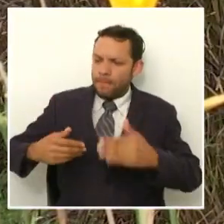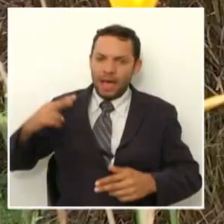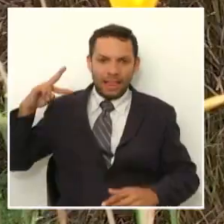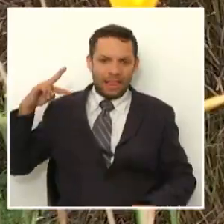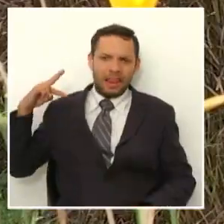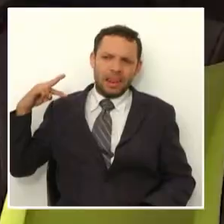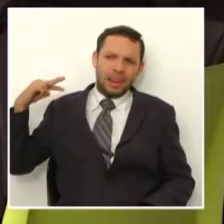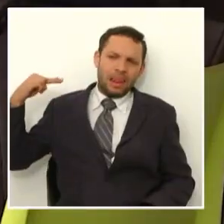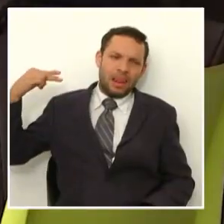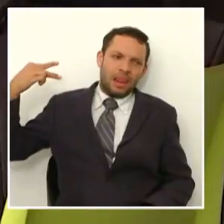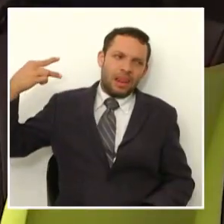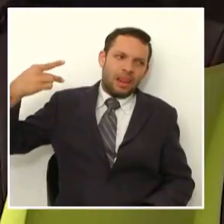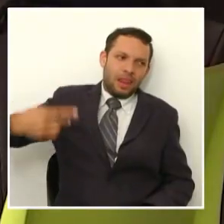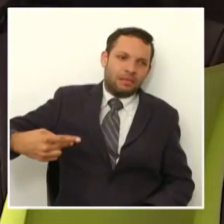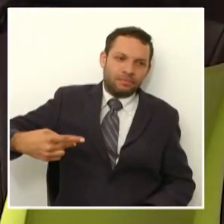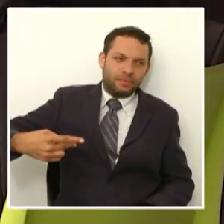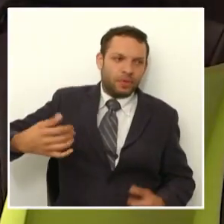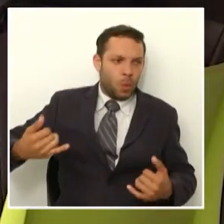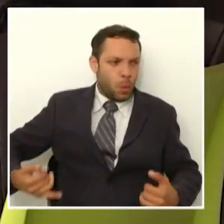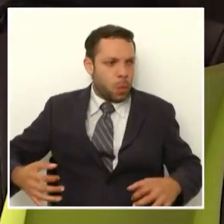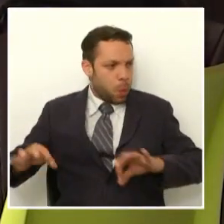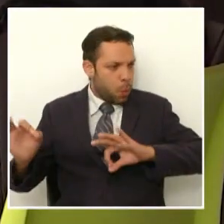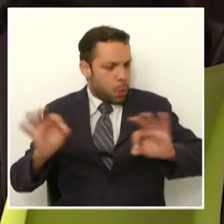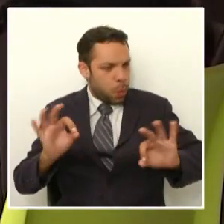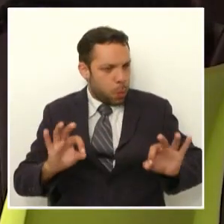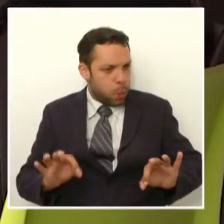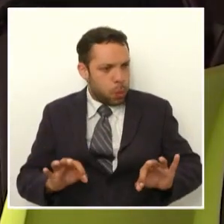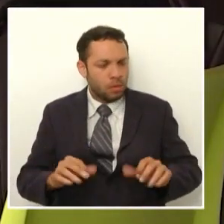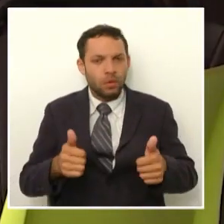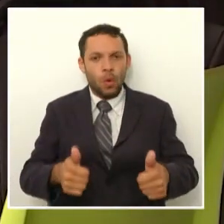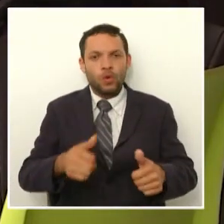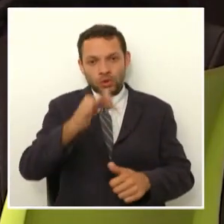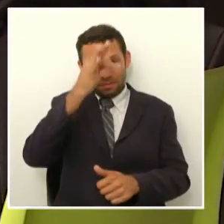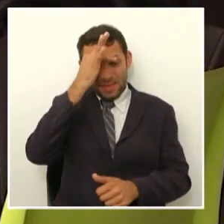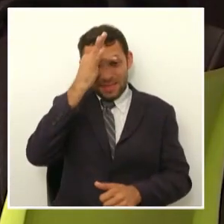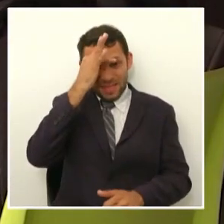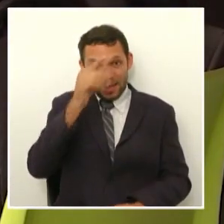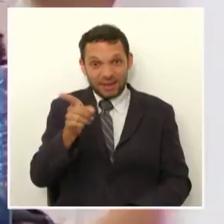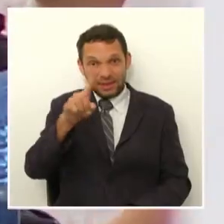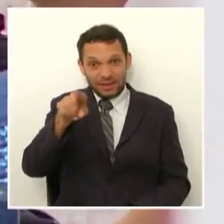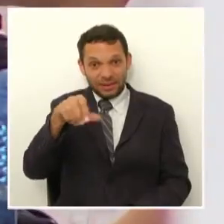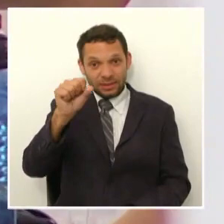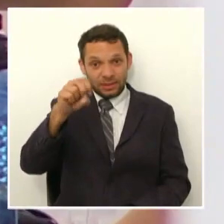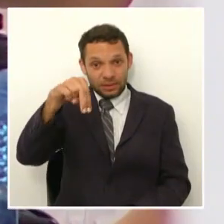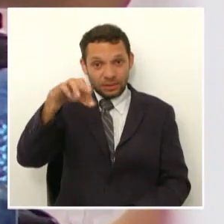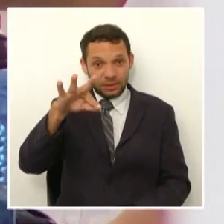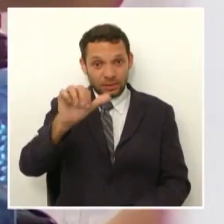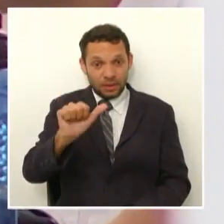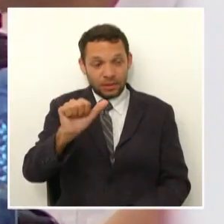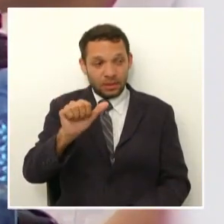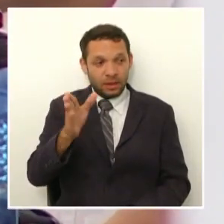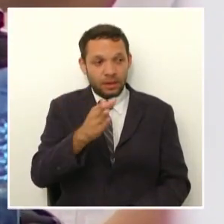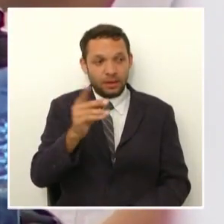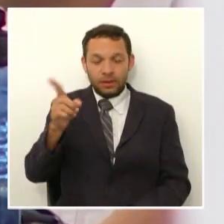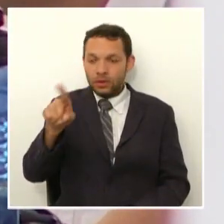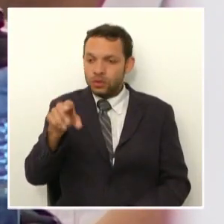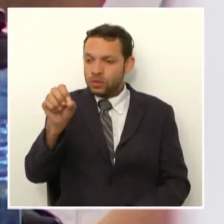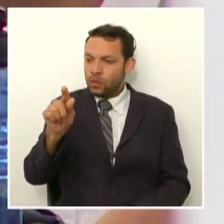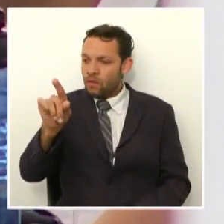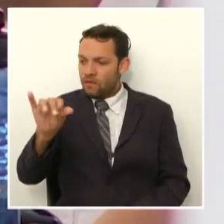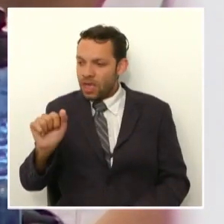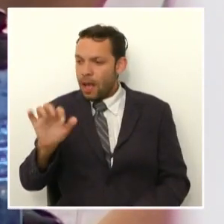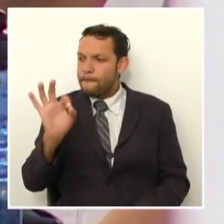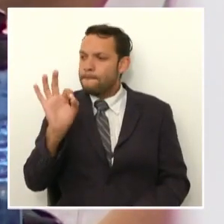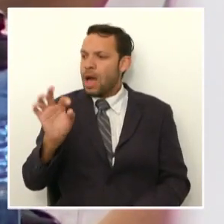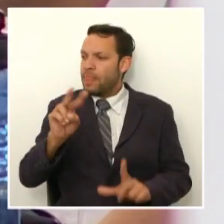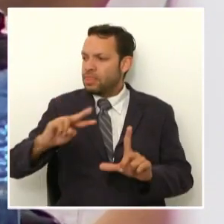hospital antituberculoso puramente a lo que es hoy en día el Hospital Santa Sofía, que tiene una tecnología enorme.